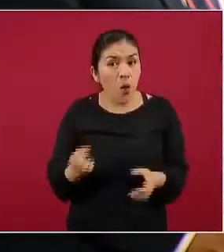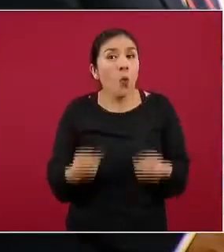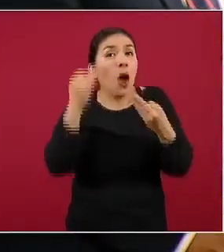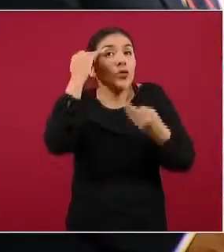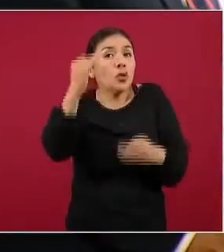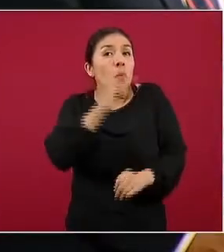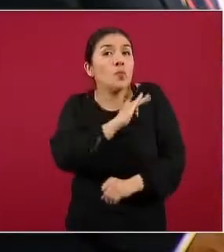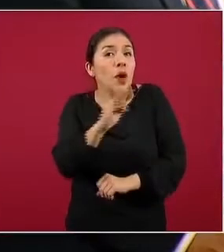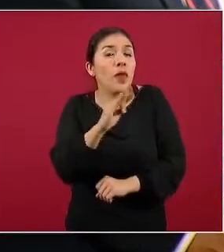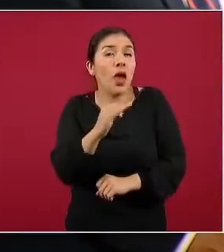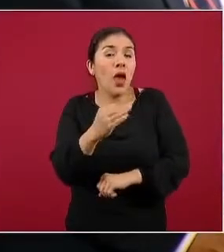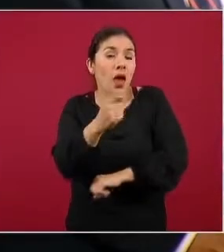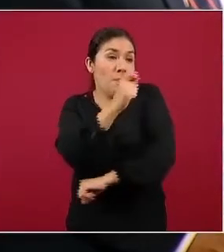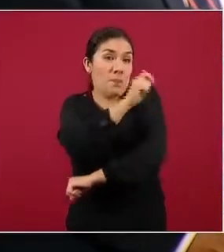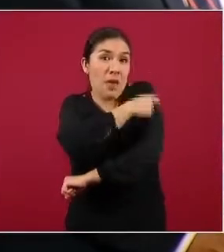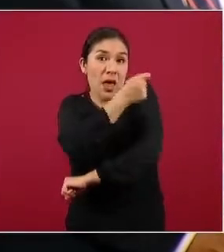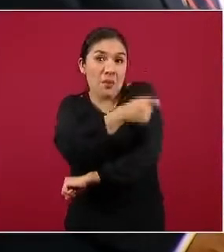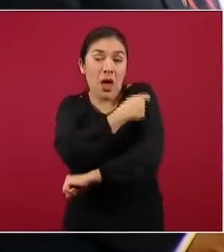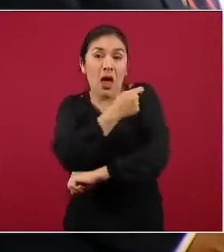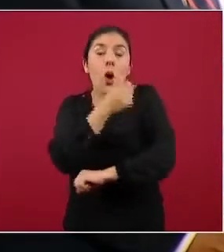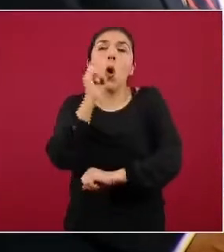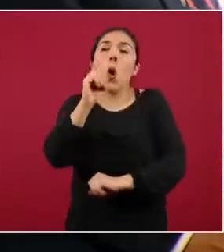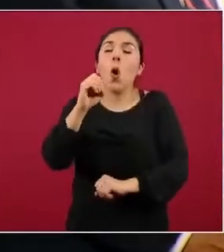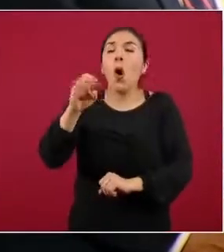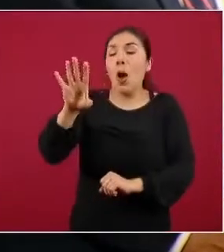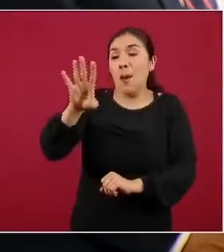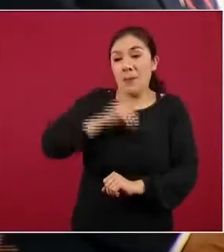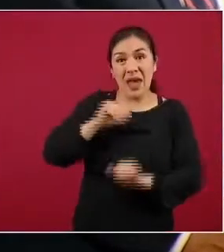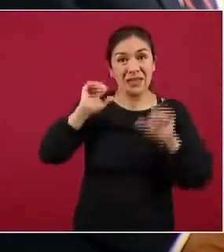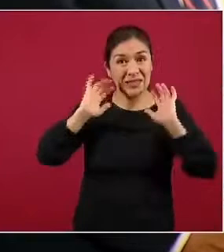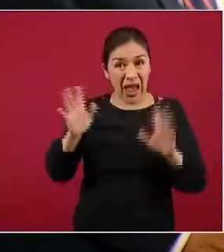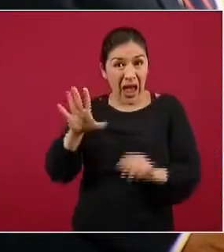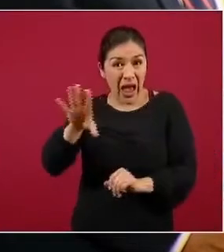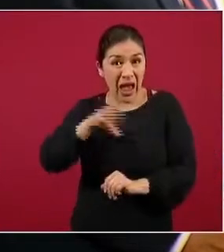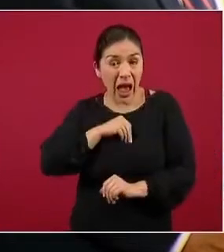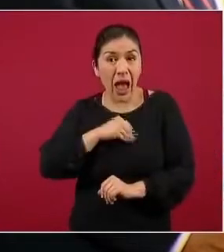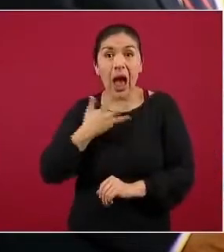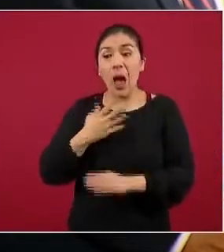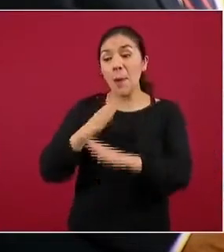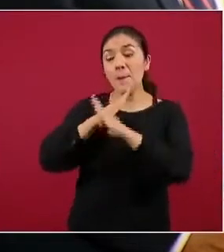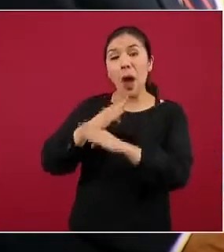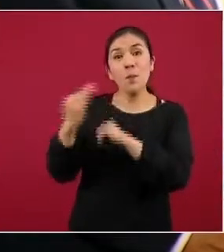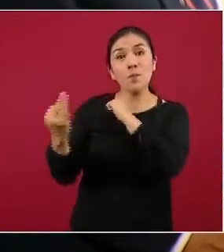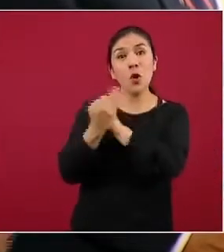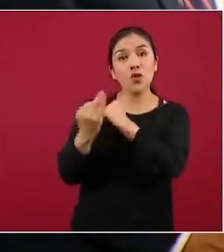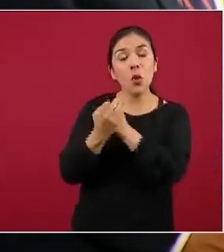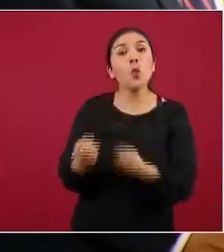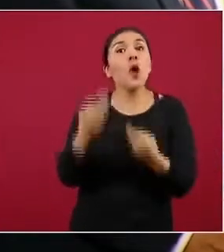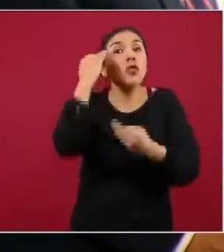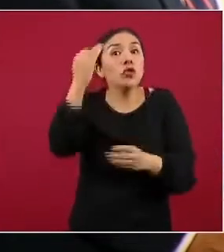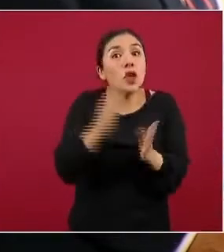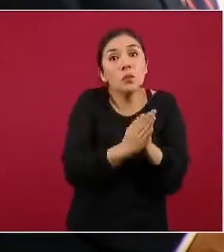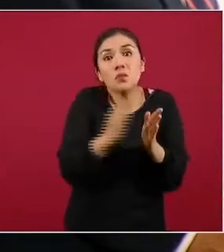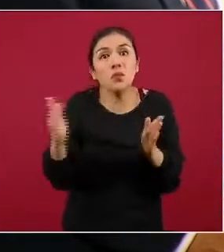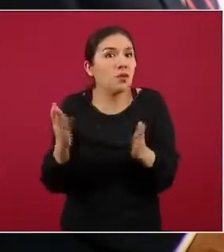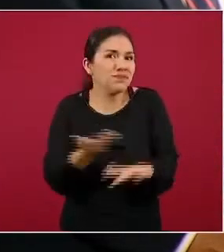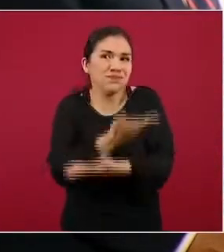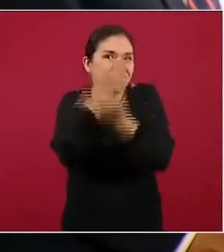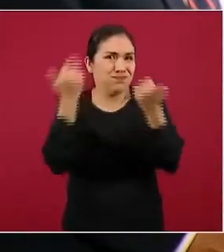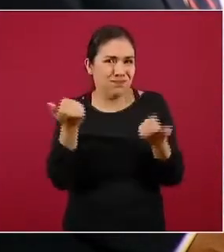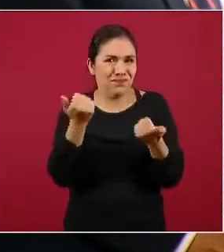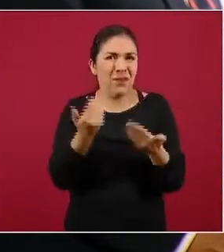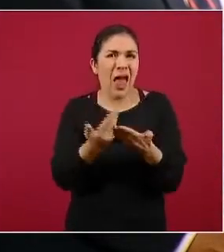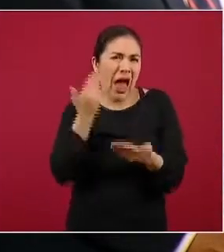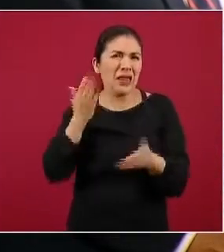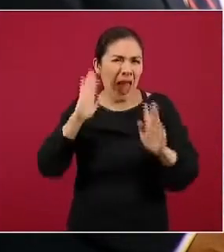tiempo puede durar la inmunidad de los que ya están contagiados. Entonces, no sé si recuerda, pero ya lo he preguntado, es un tema que